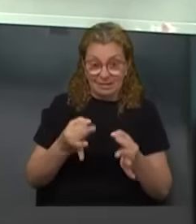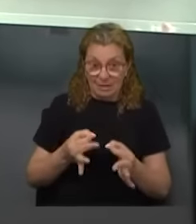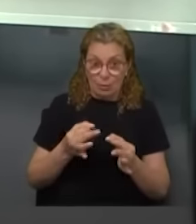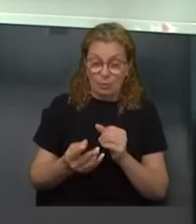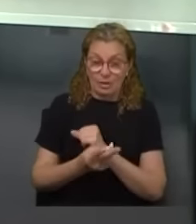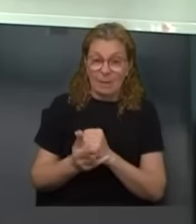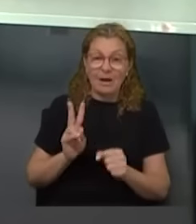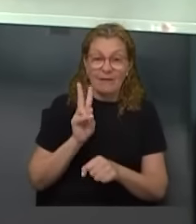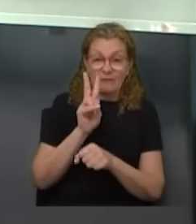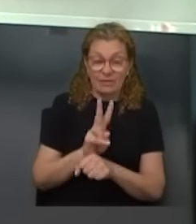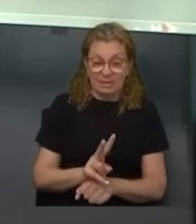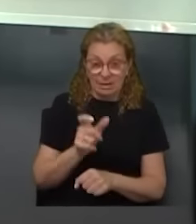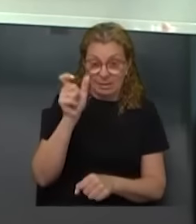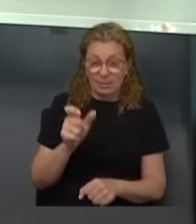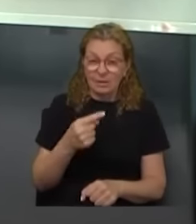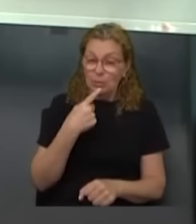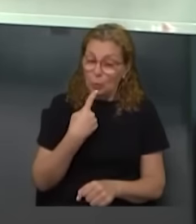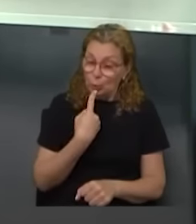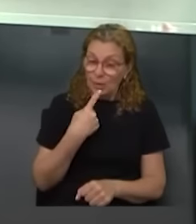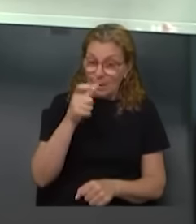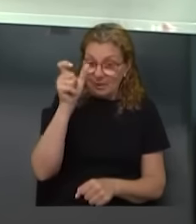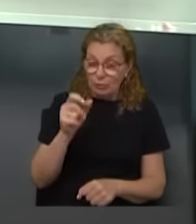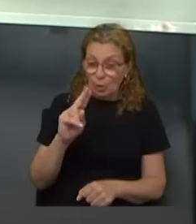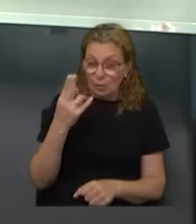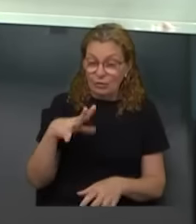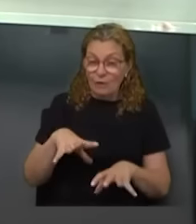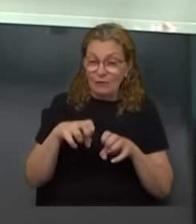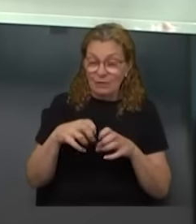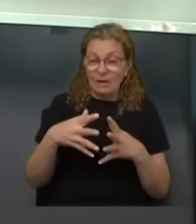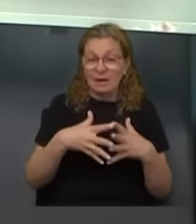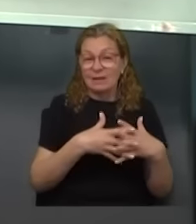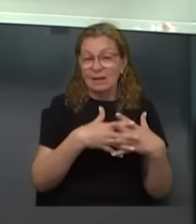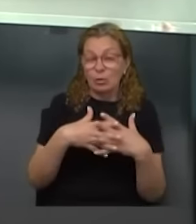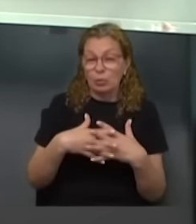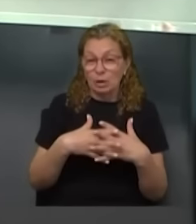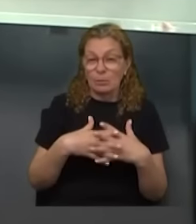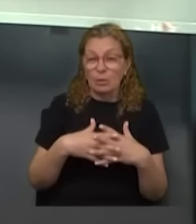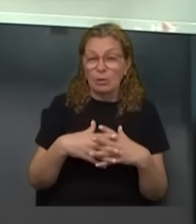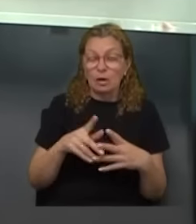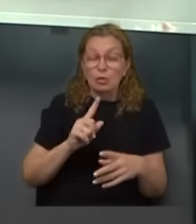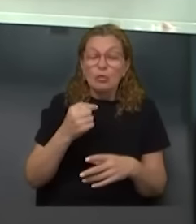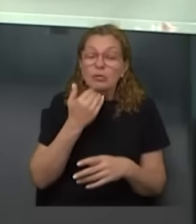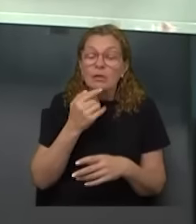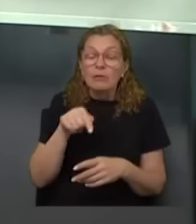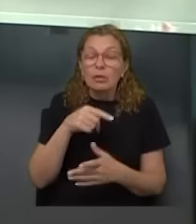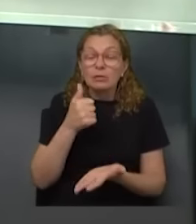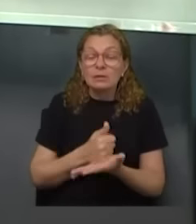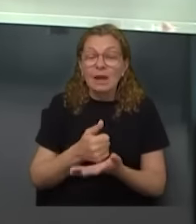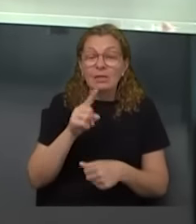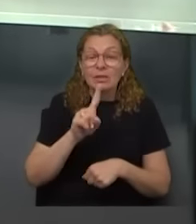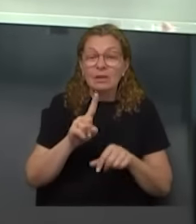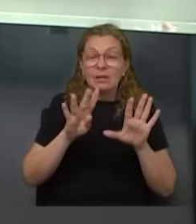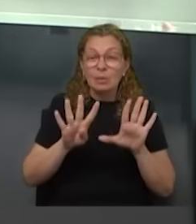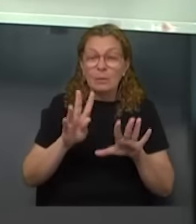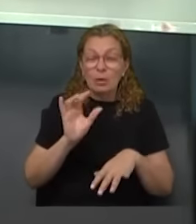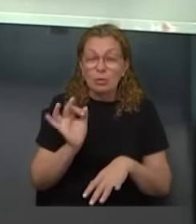visitantes la cartera sospecha que el uruguayo residente en Estados Unidos cuyo paradero Se desconoce desde el 19 de